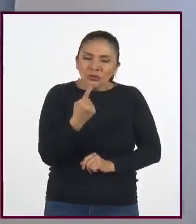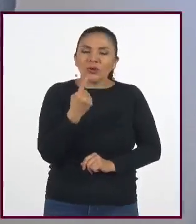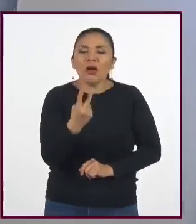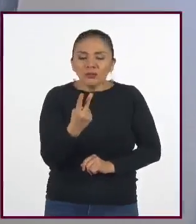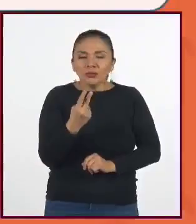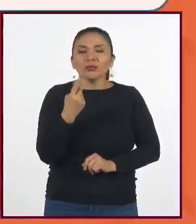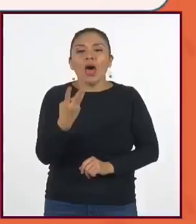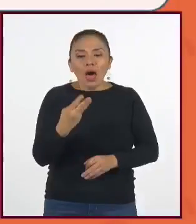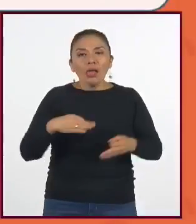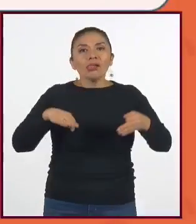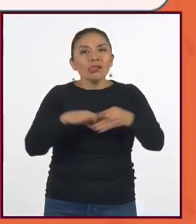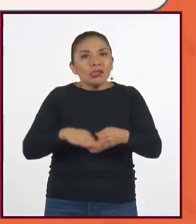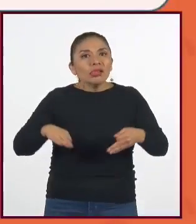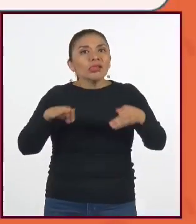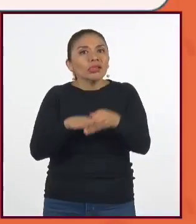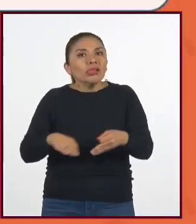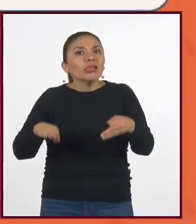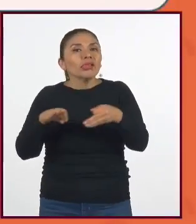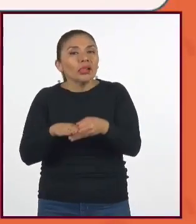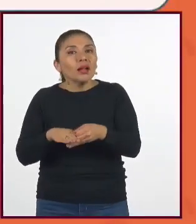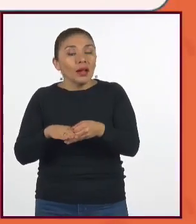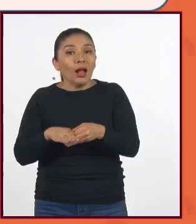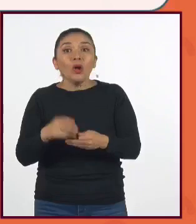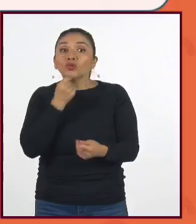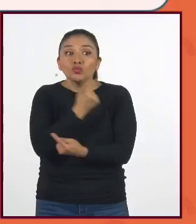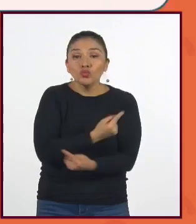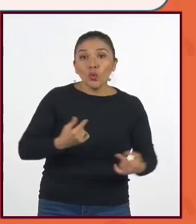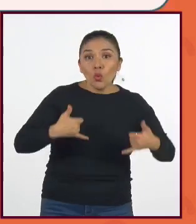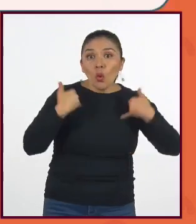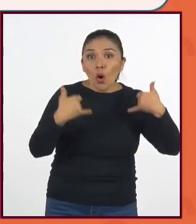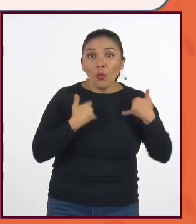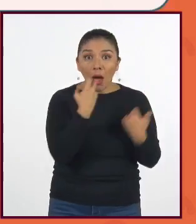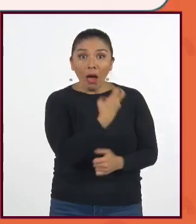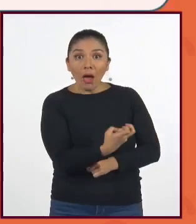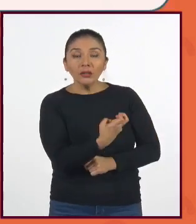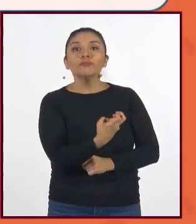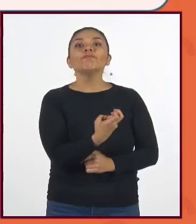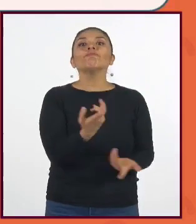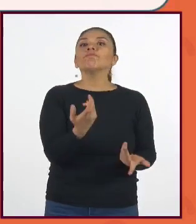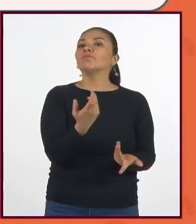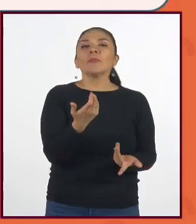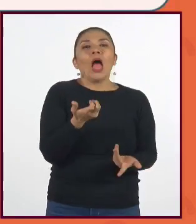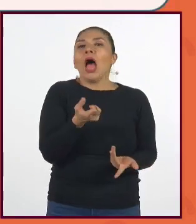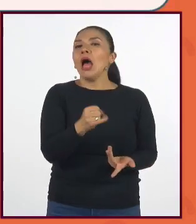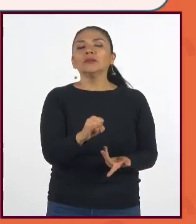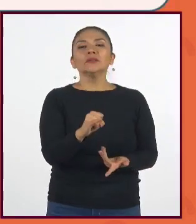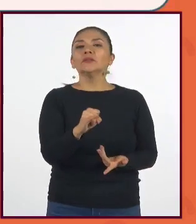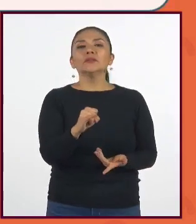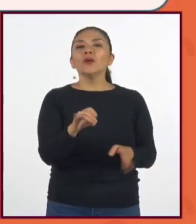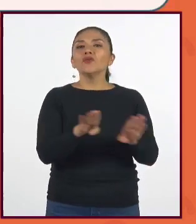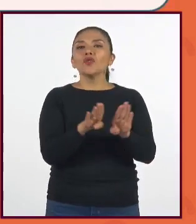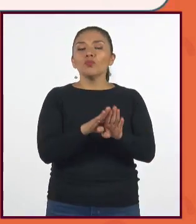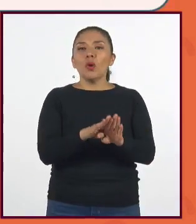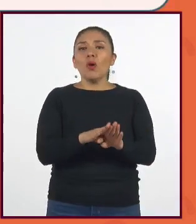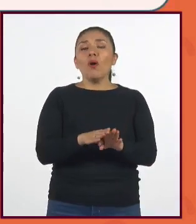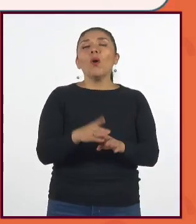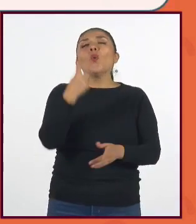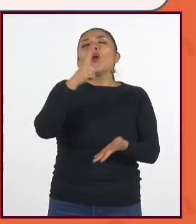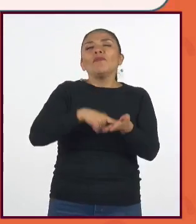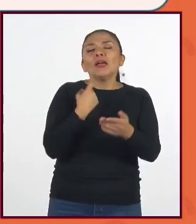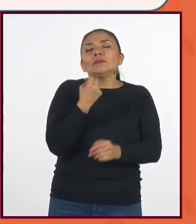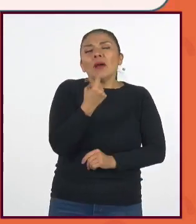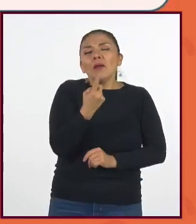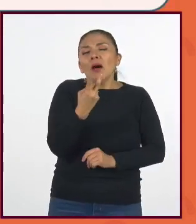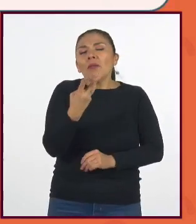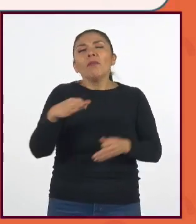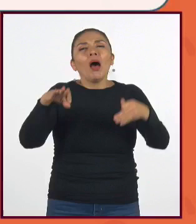consumo ocasional o social, y en niños, niñas y adolescentes, que por definición este consumo ocasional es que